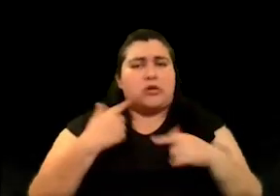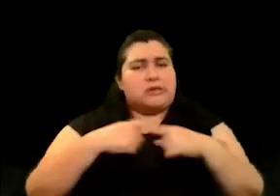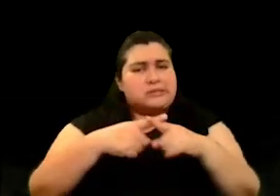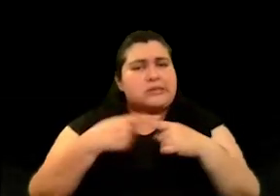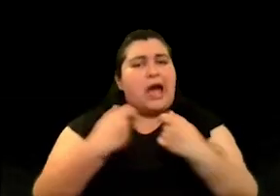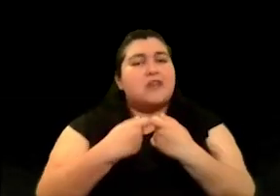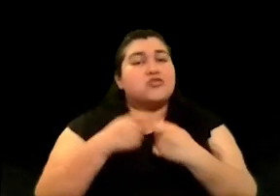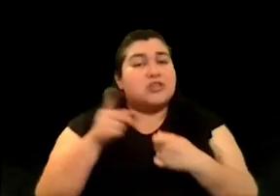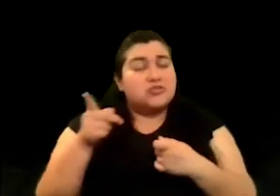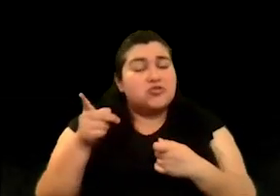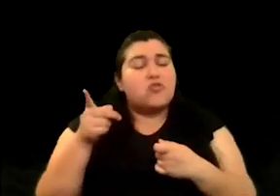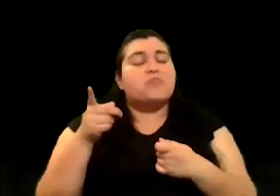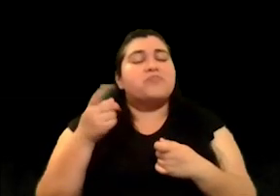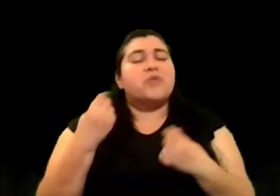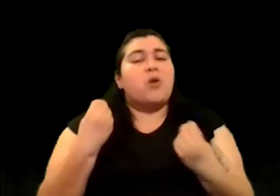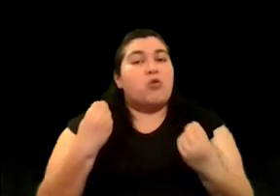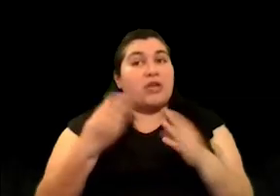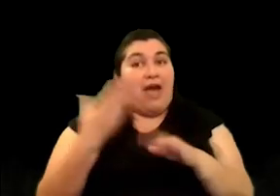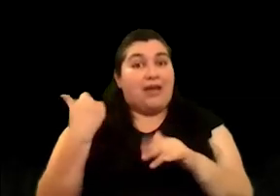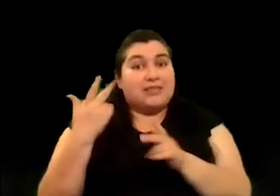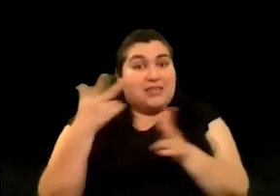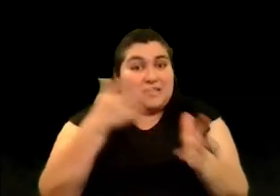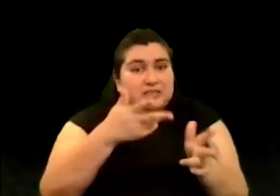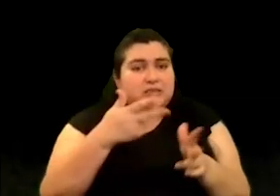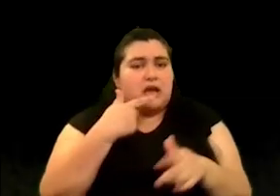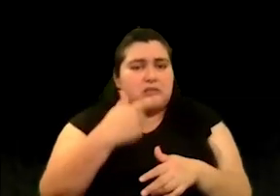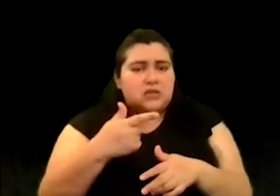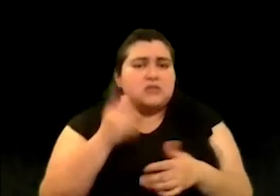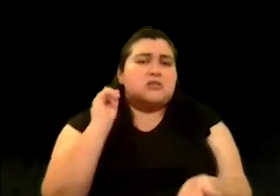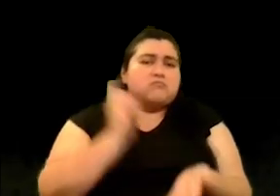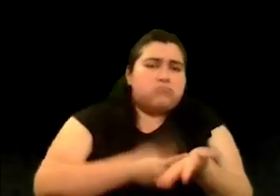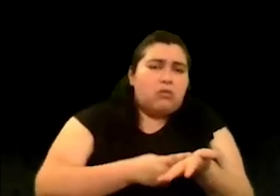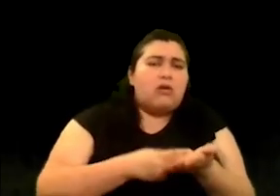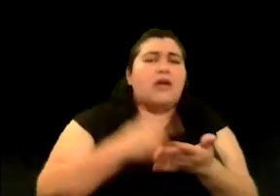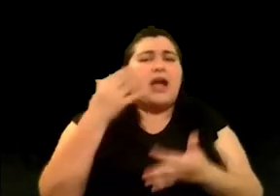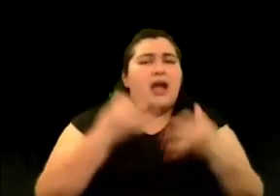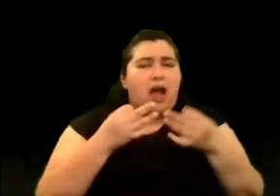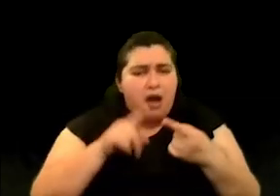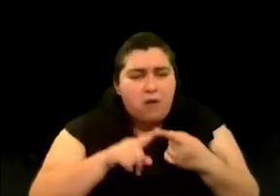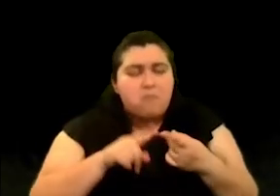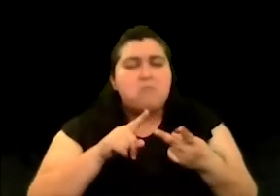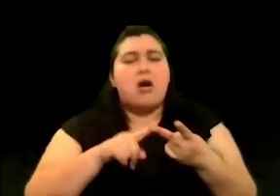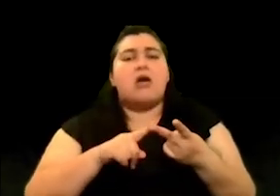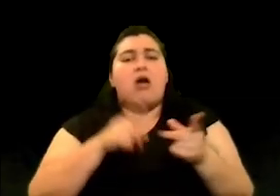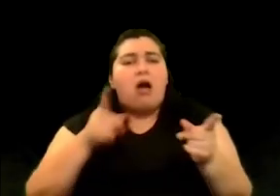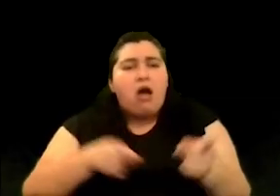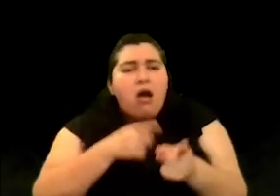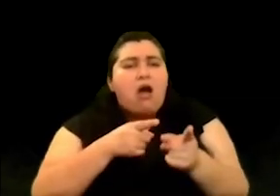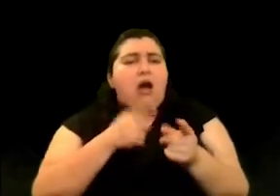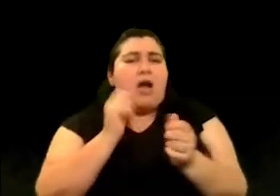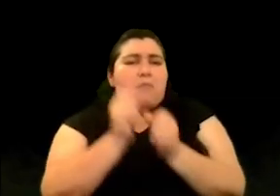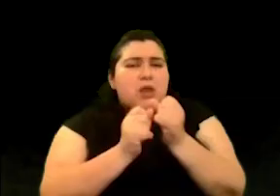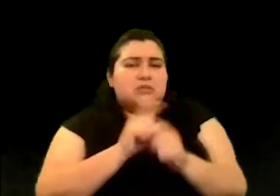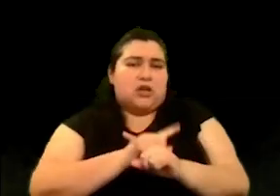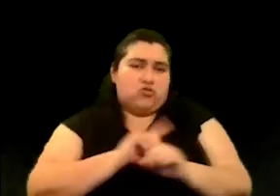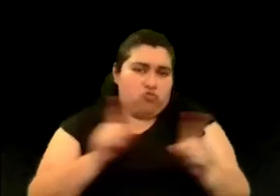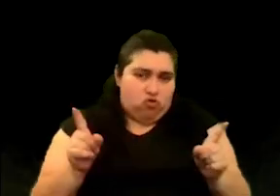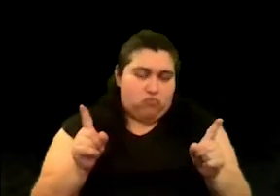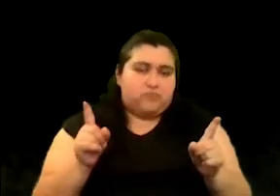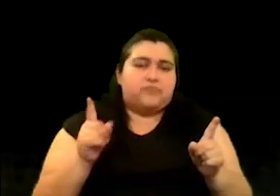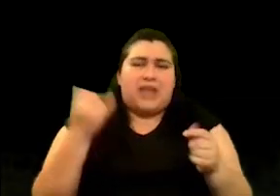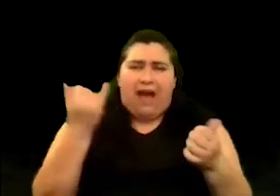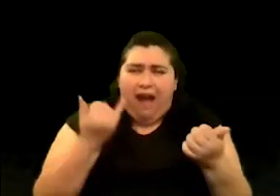Fiscales cuando decían, está muy bien la sentencia de Cámara, AFIP no debería perseguir a Molino. Y digo, no, violentó todas y cada una de